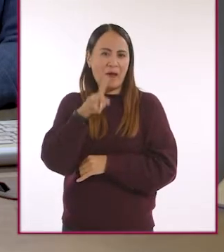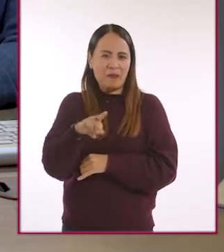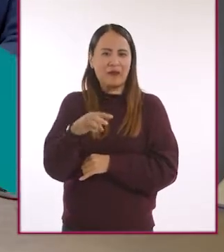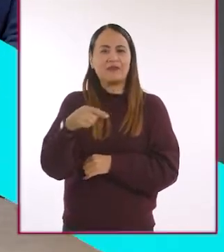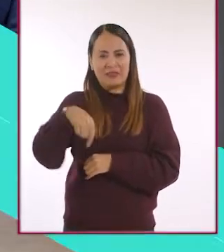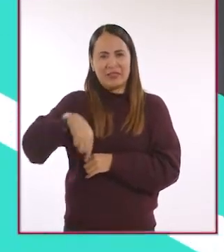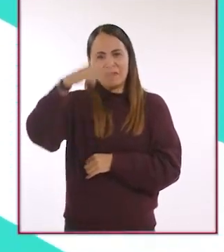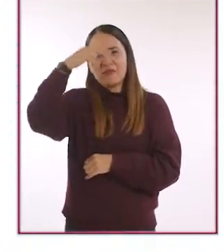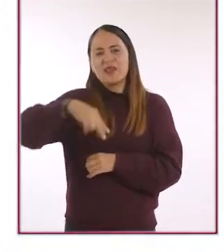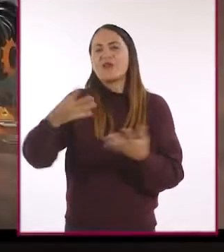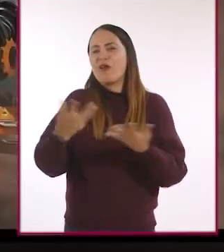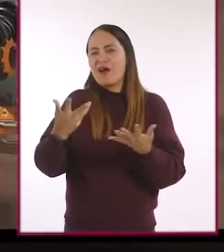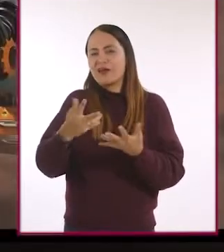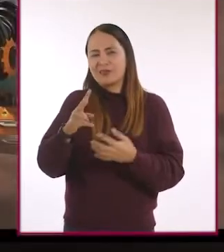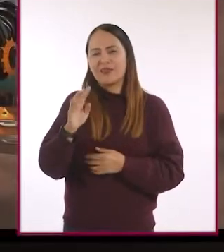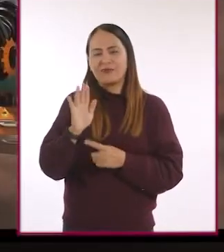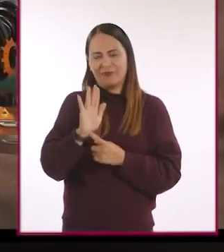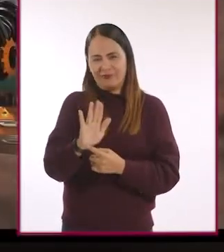animación mexicana.